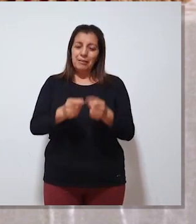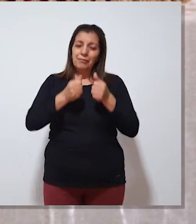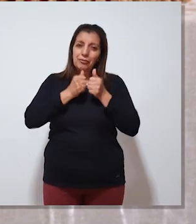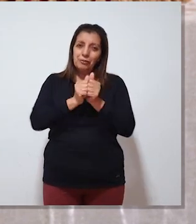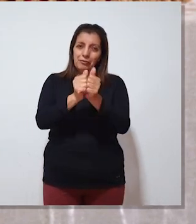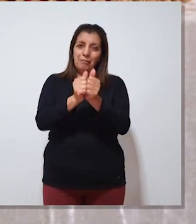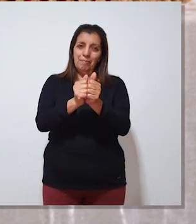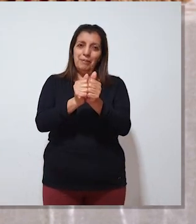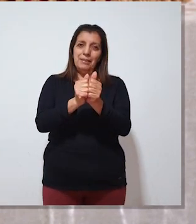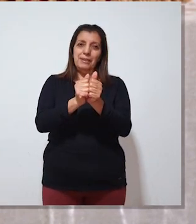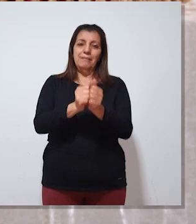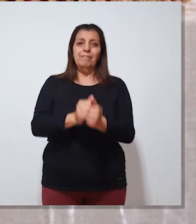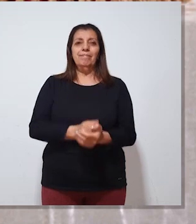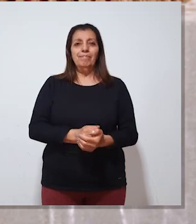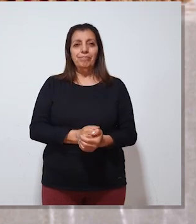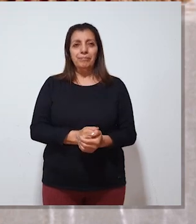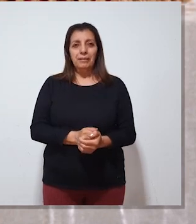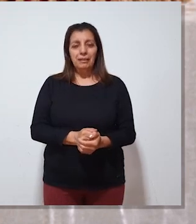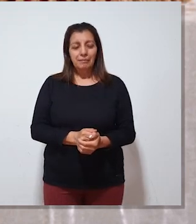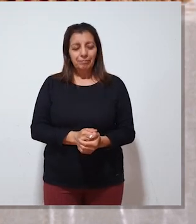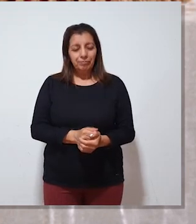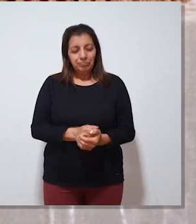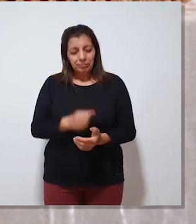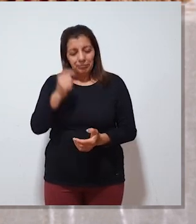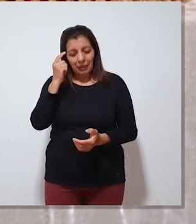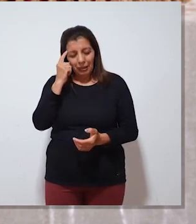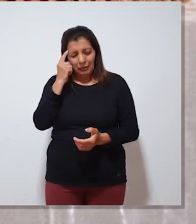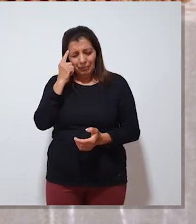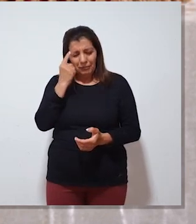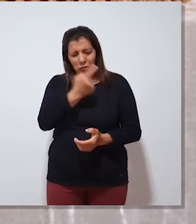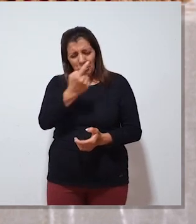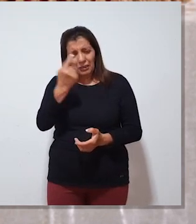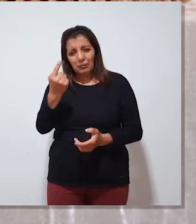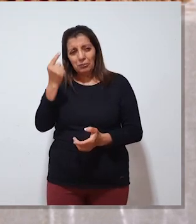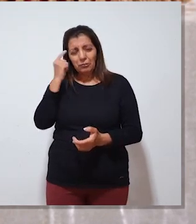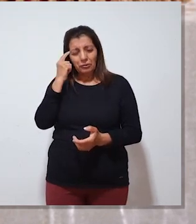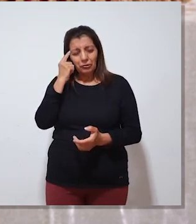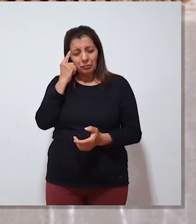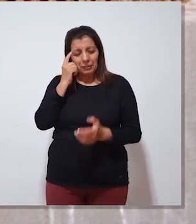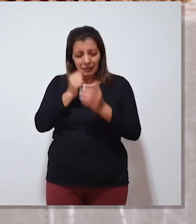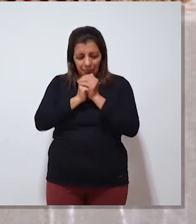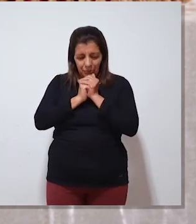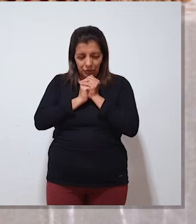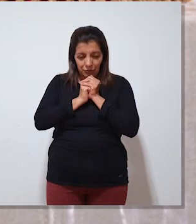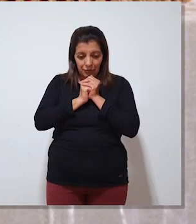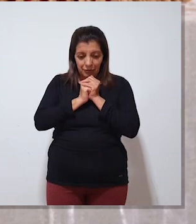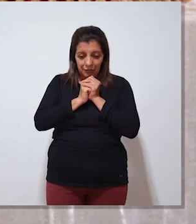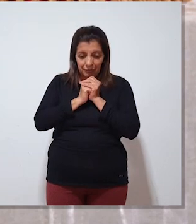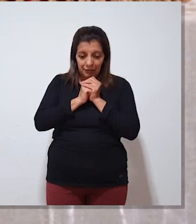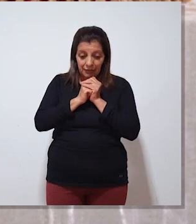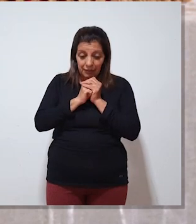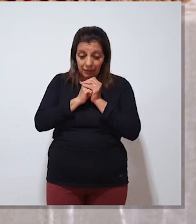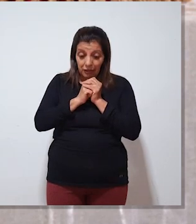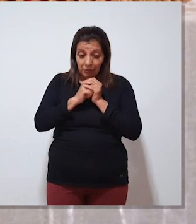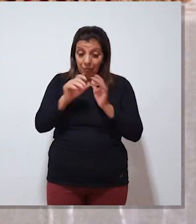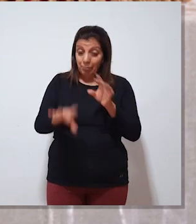plegaria interpela nuestra propia oración, nuestra búsqueda de Dios y de su reino, nuestra cercanía al